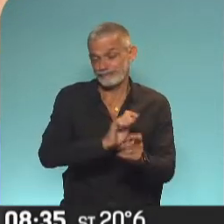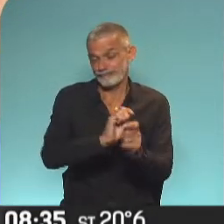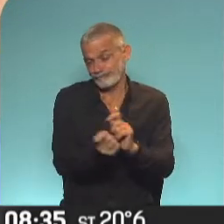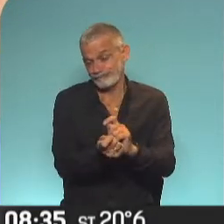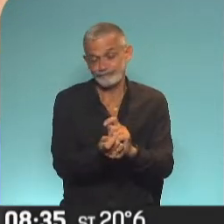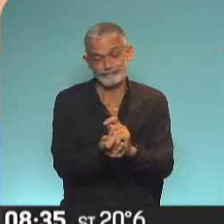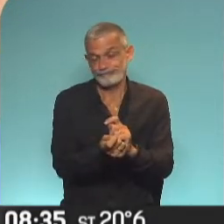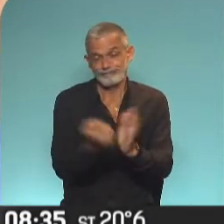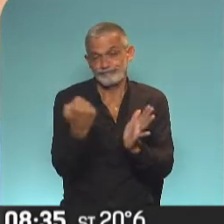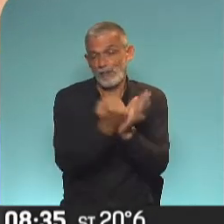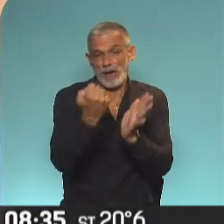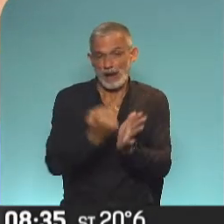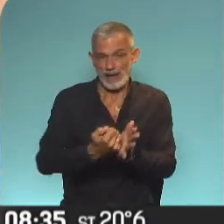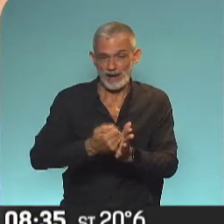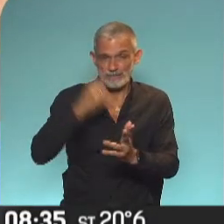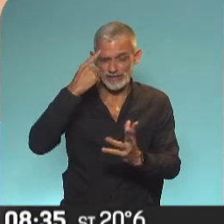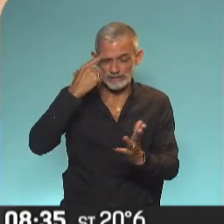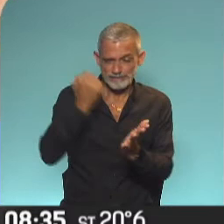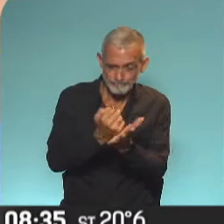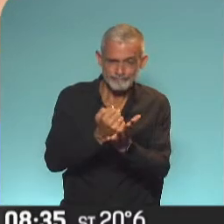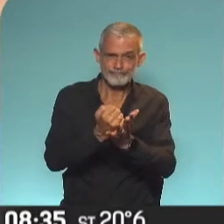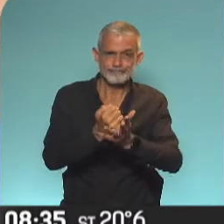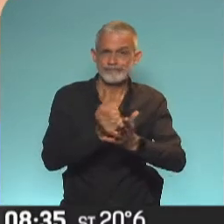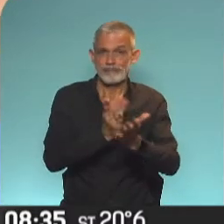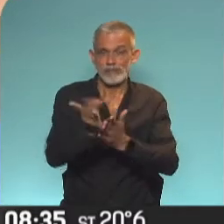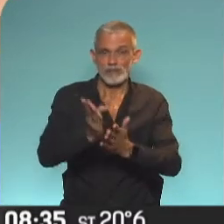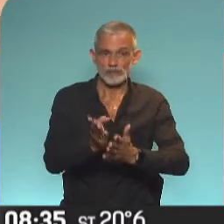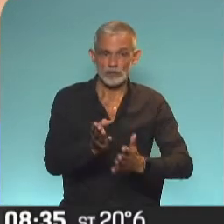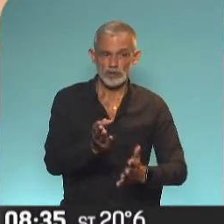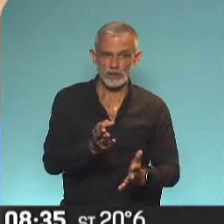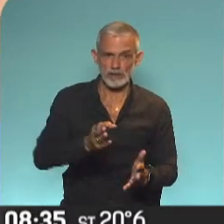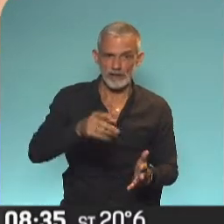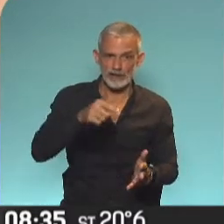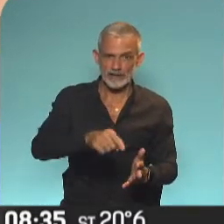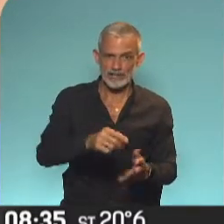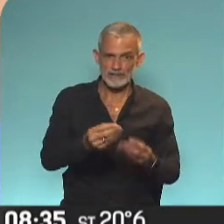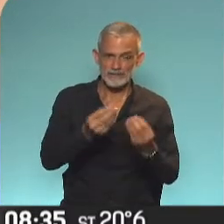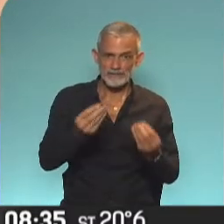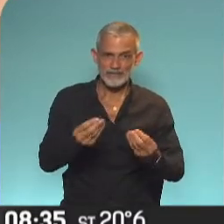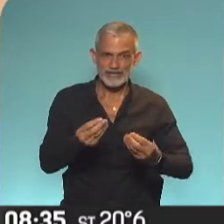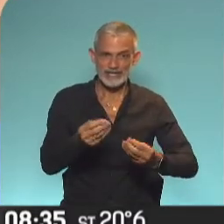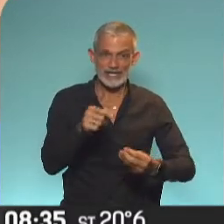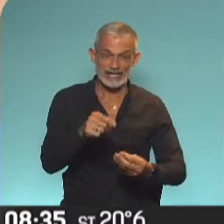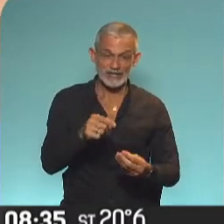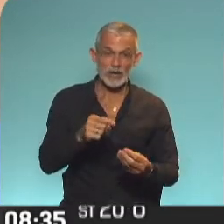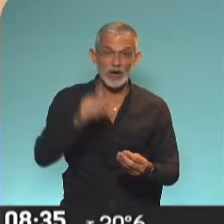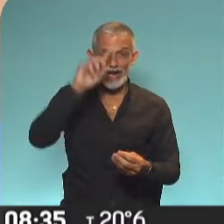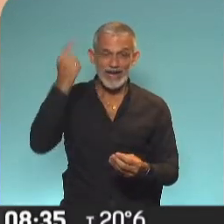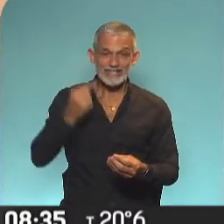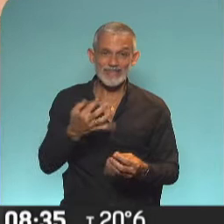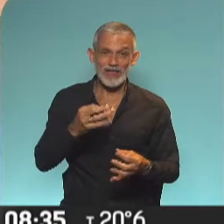para siempre, ahí hay un daño que es irreparable, pero hay que aliviarlo acompañándolo con el Estado. Así